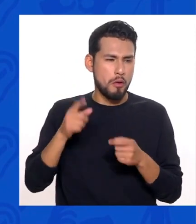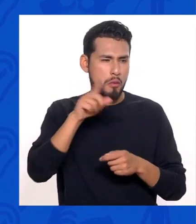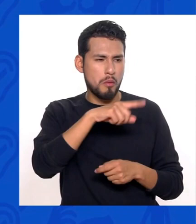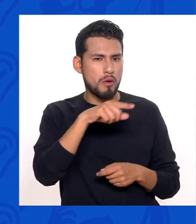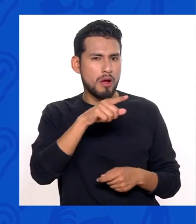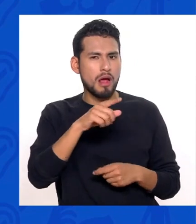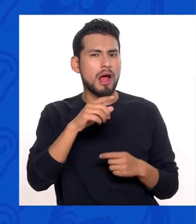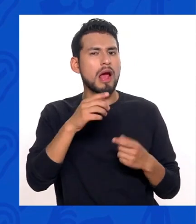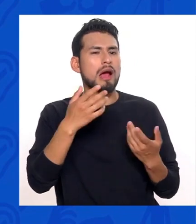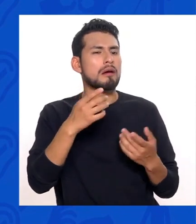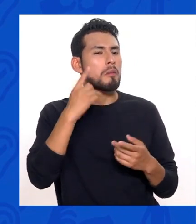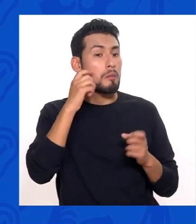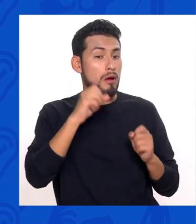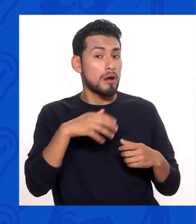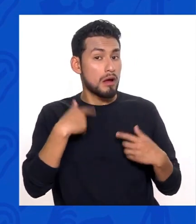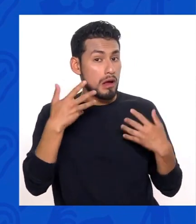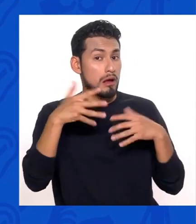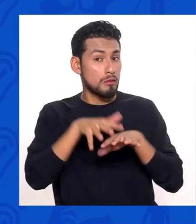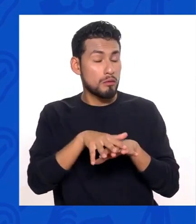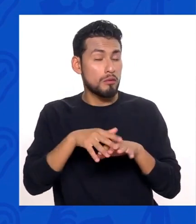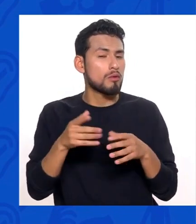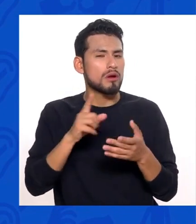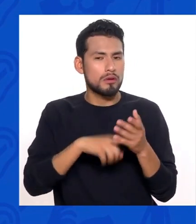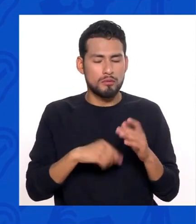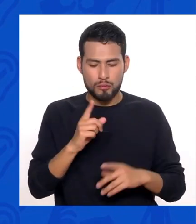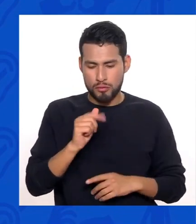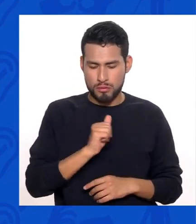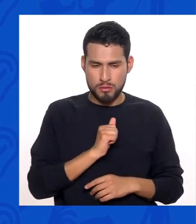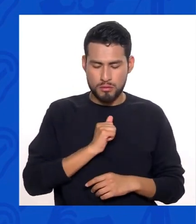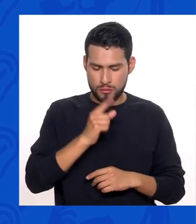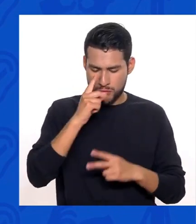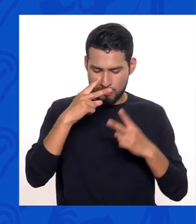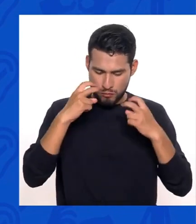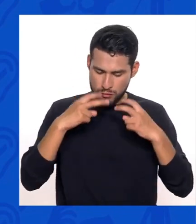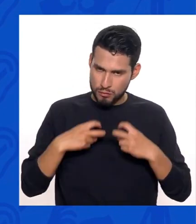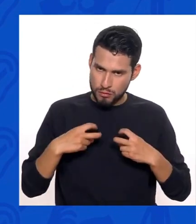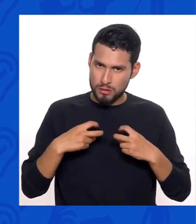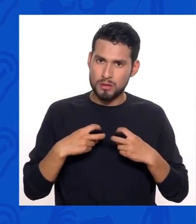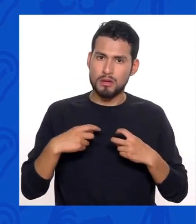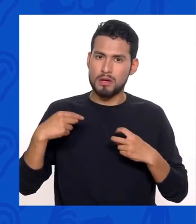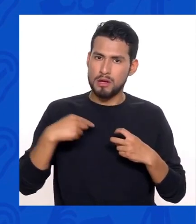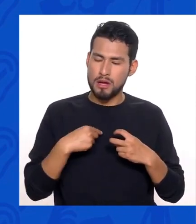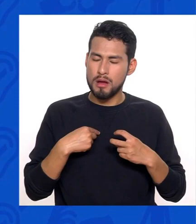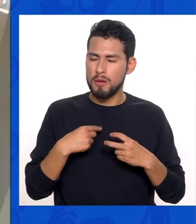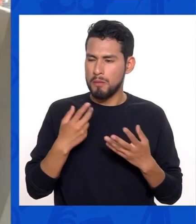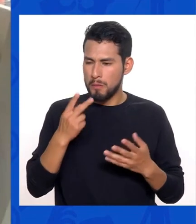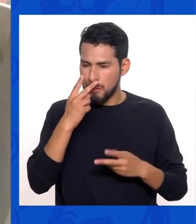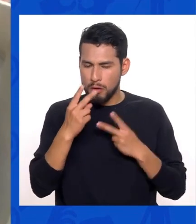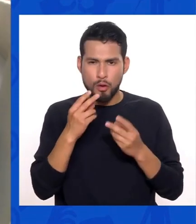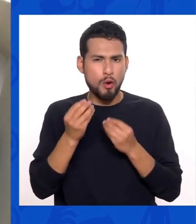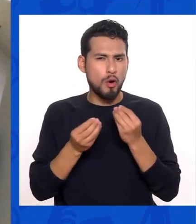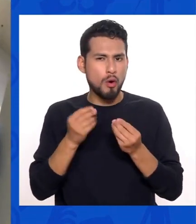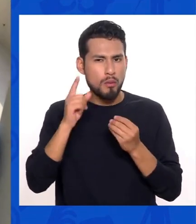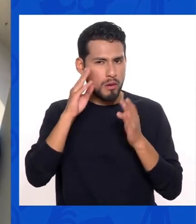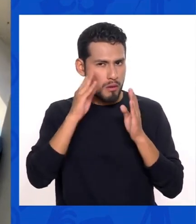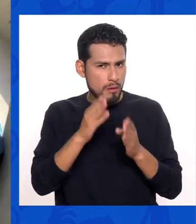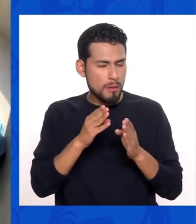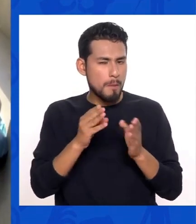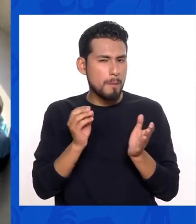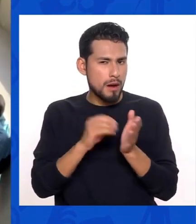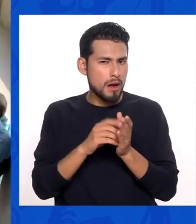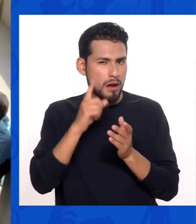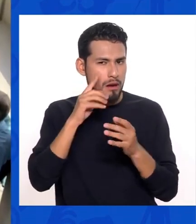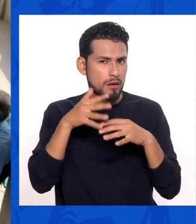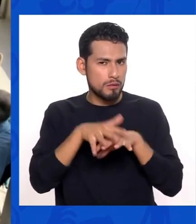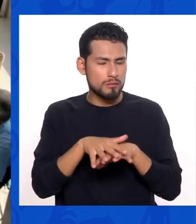al Estado, a las personas. Para ser inclusivos partimos de uno mismo, de la autocrítica, y desde ahí ver cómo poder enfocarnos a ser